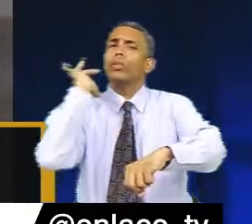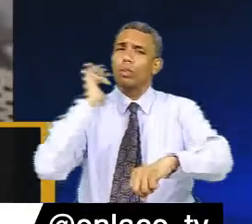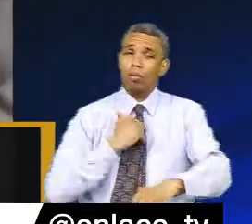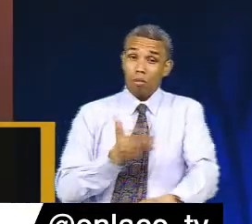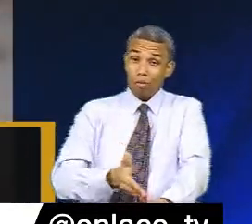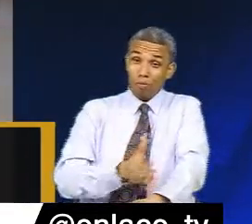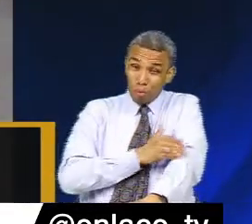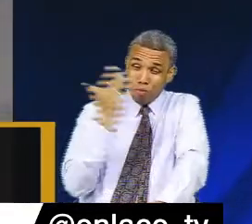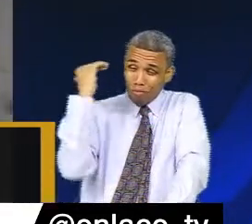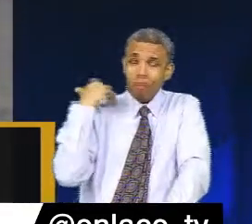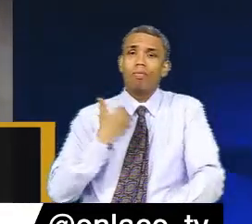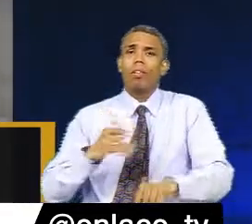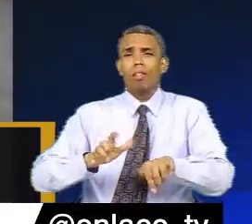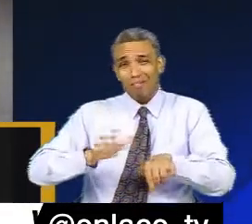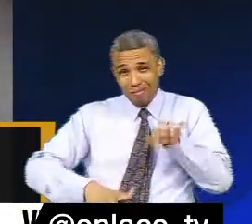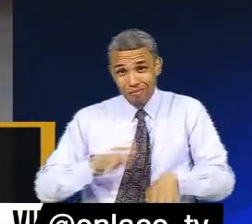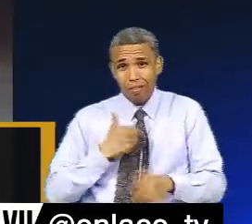que nos regalaran las neveras,